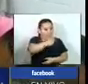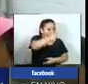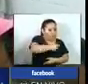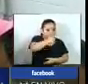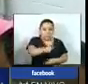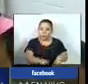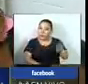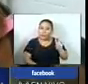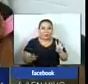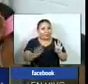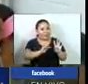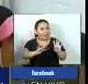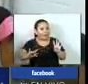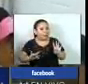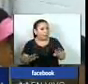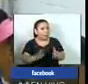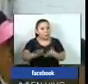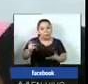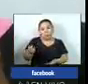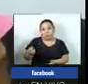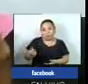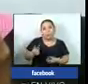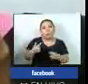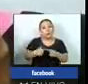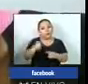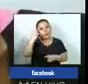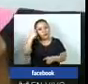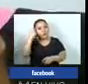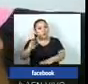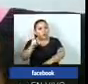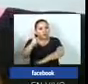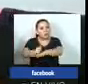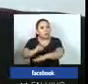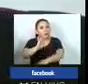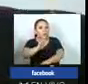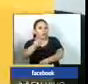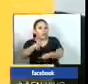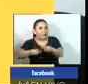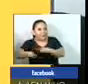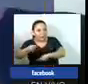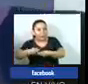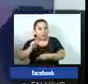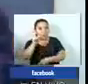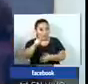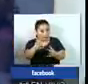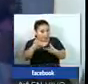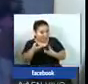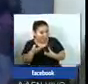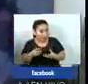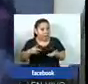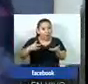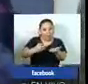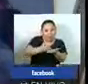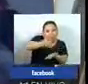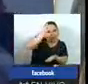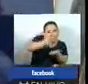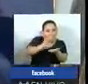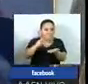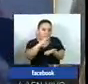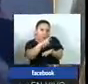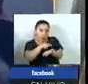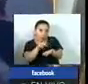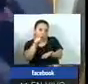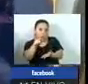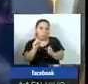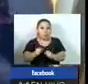tuvo ingresos sin embargo esto le dio la pauta para emprender su propio negocio si desea el servicio de estética canina a domicilio